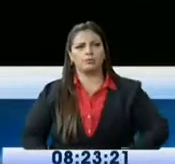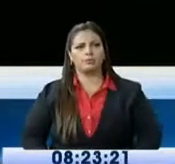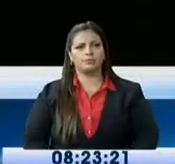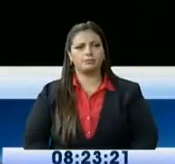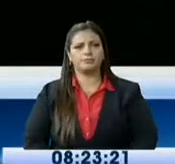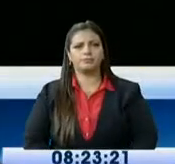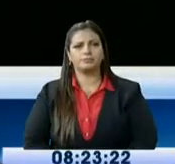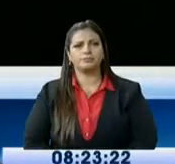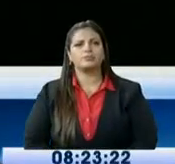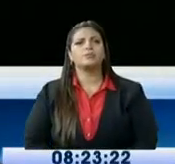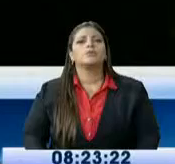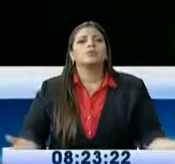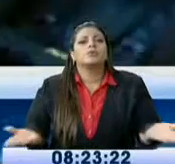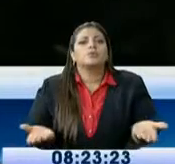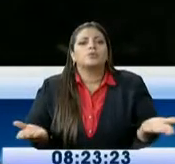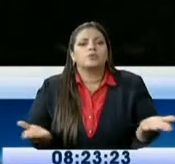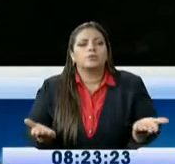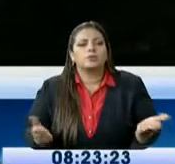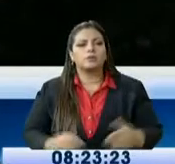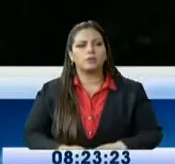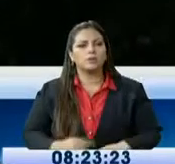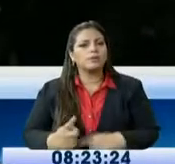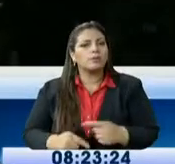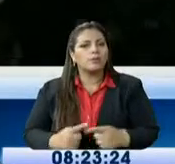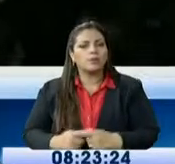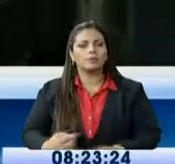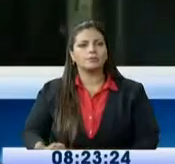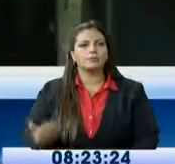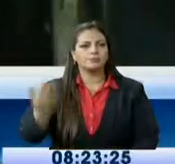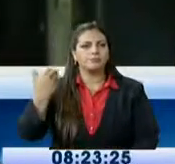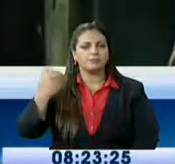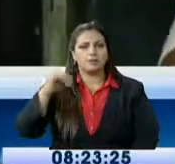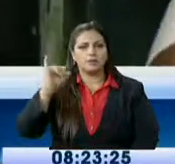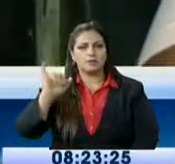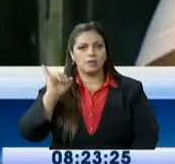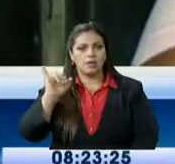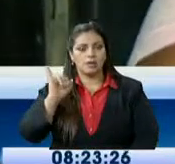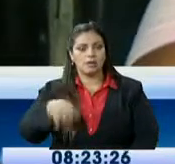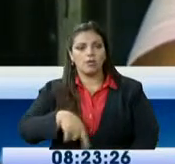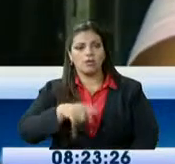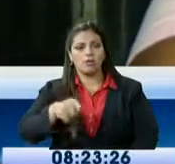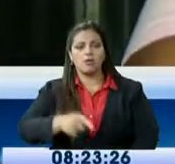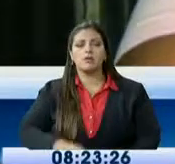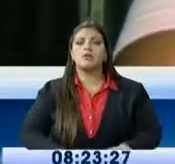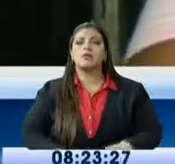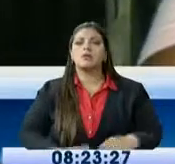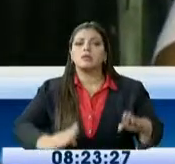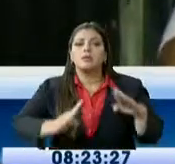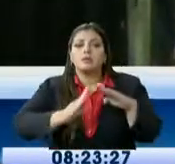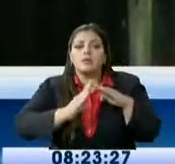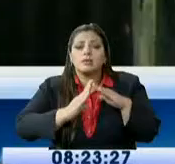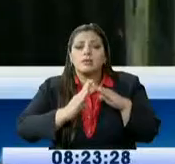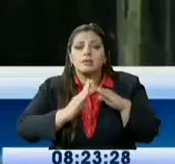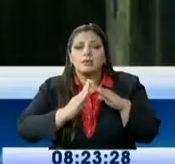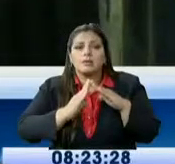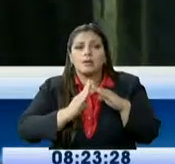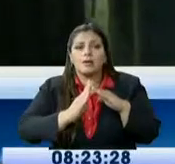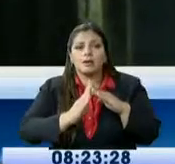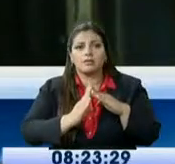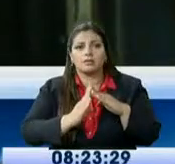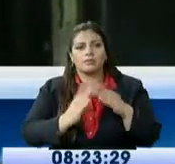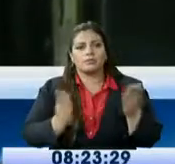manzana 662, de Bastión Popular. No pude sacar nada, nada.